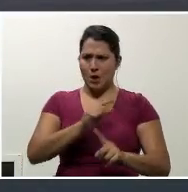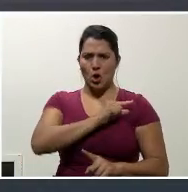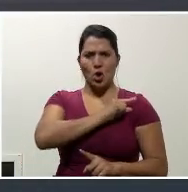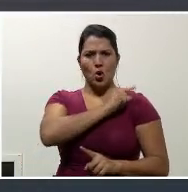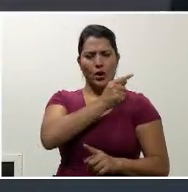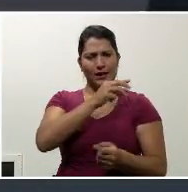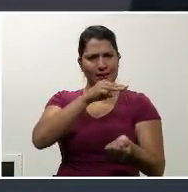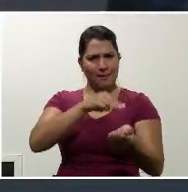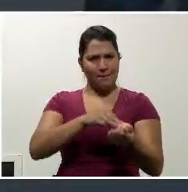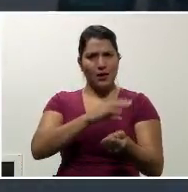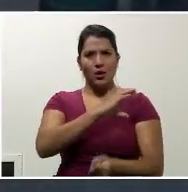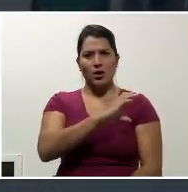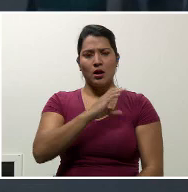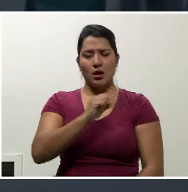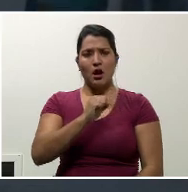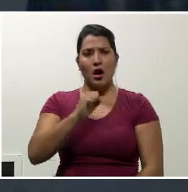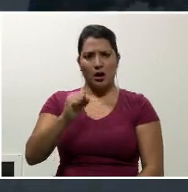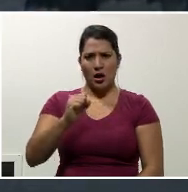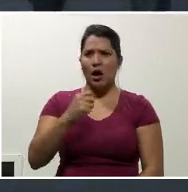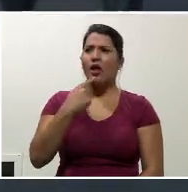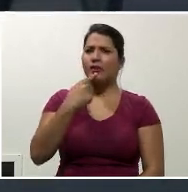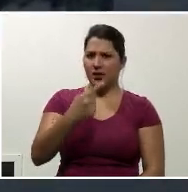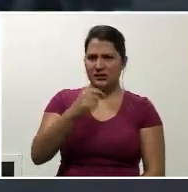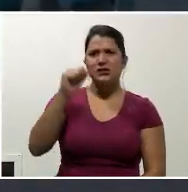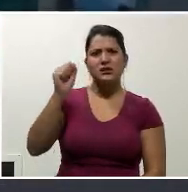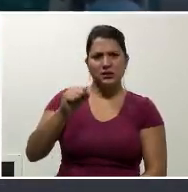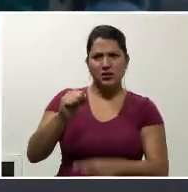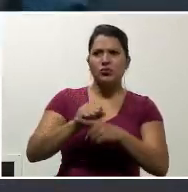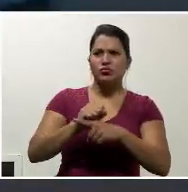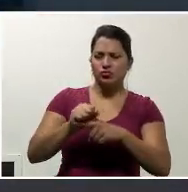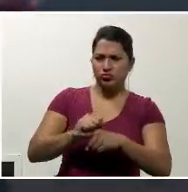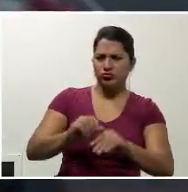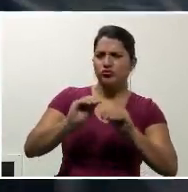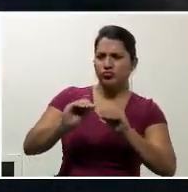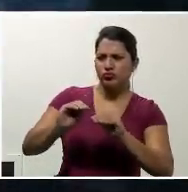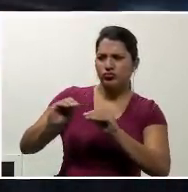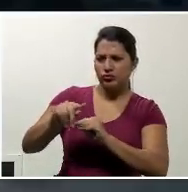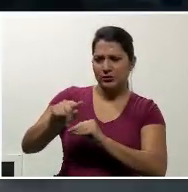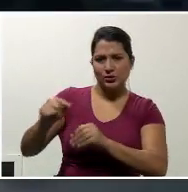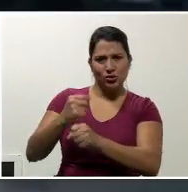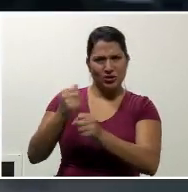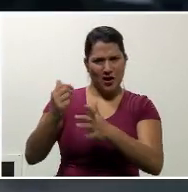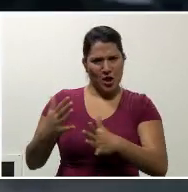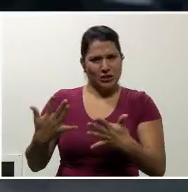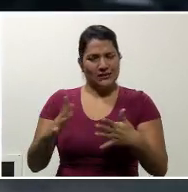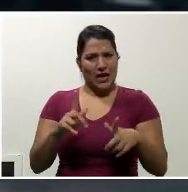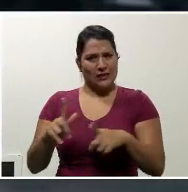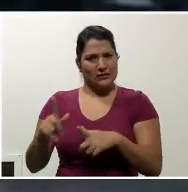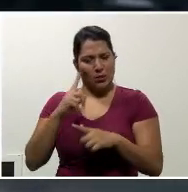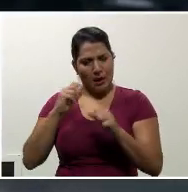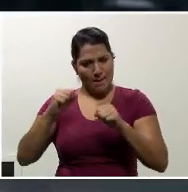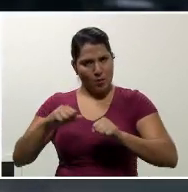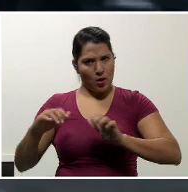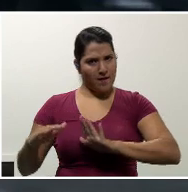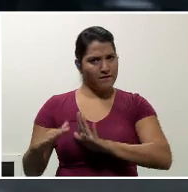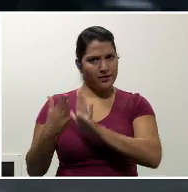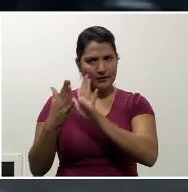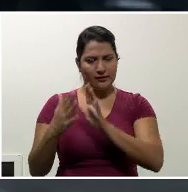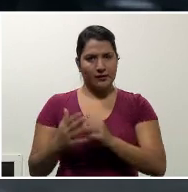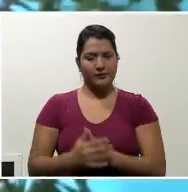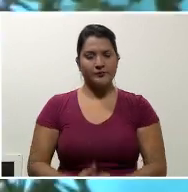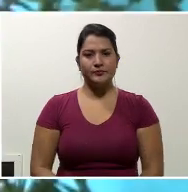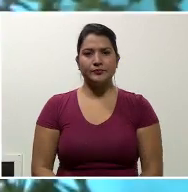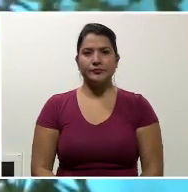que la capacitación a los funcionarios ya está dada y están totalmente preparados para enfrentar a los primeros